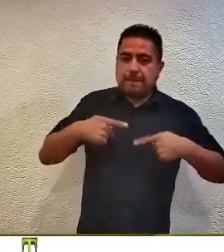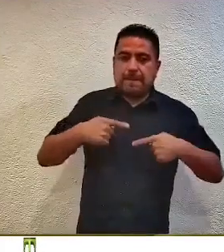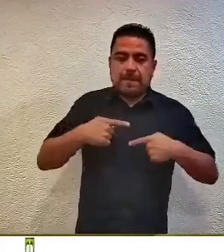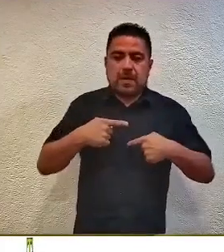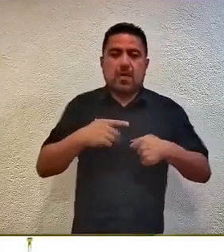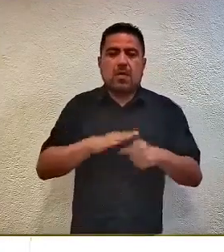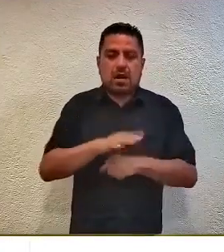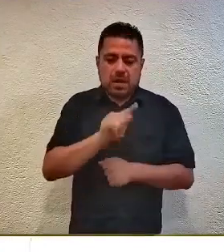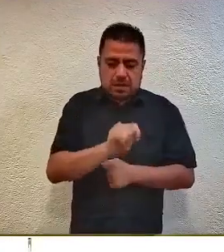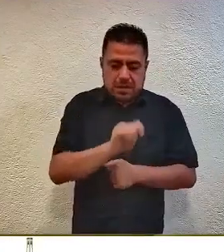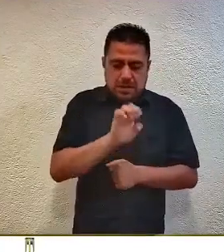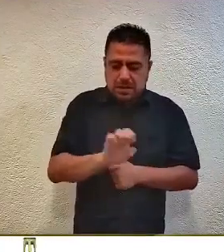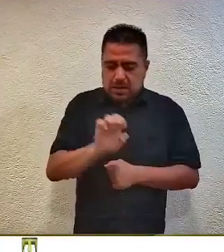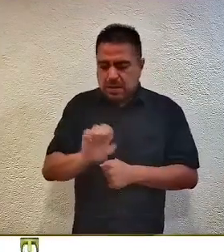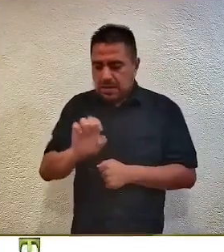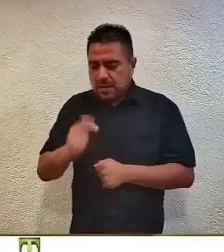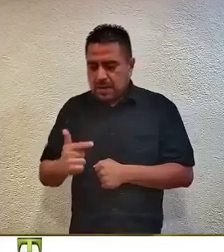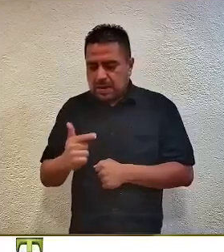clave